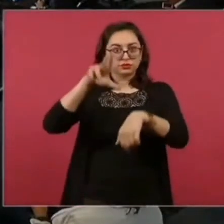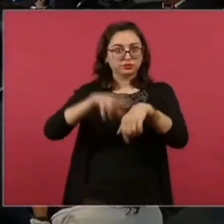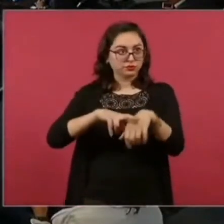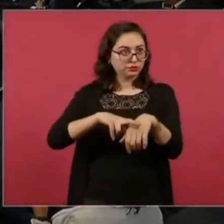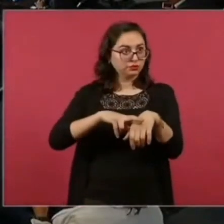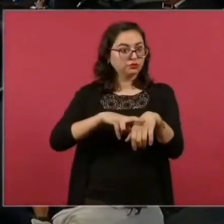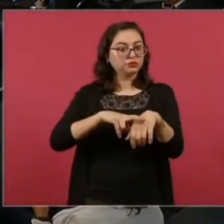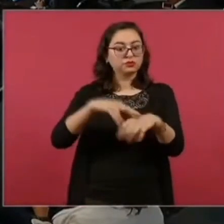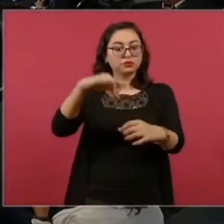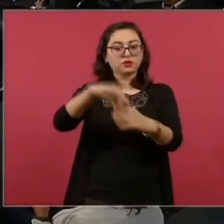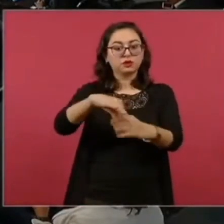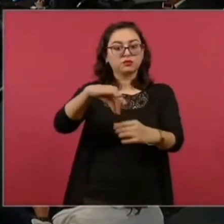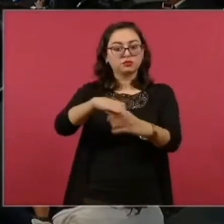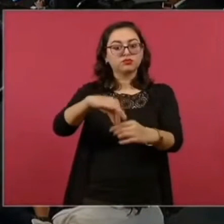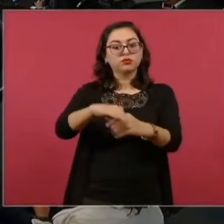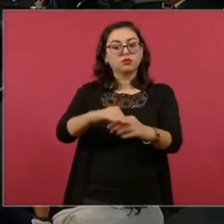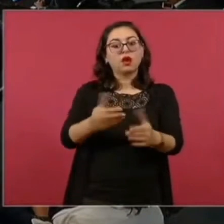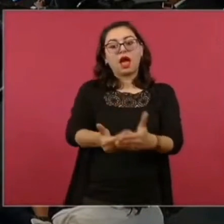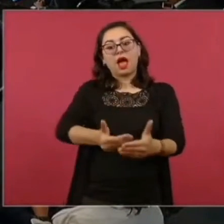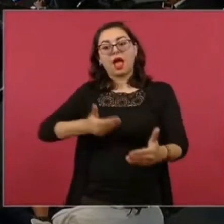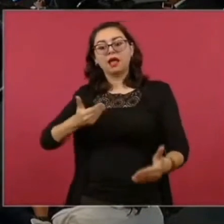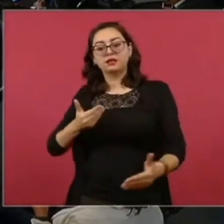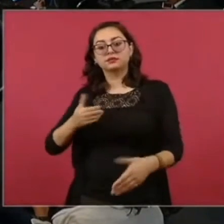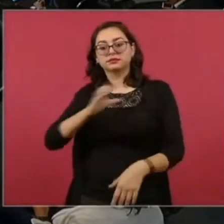electos mediante encuestas.